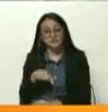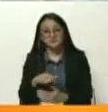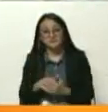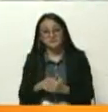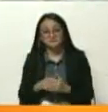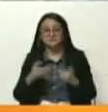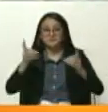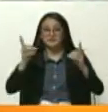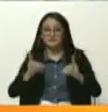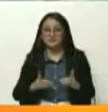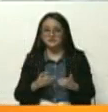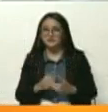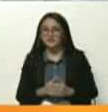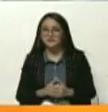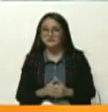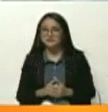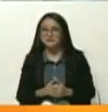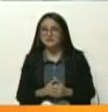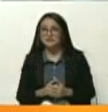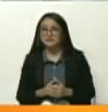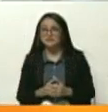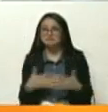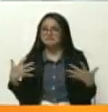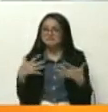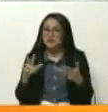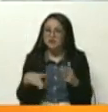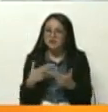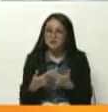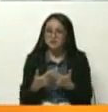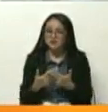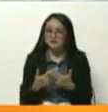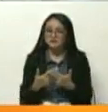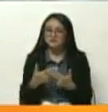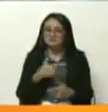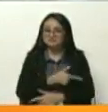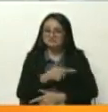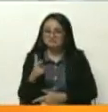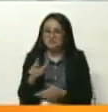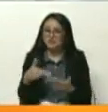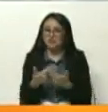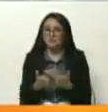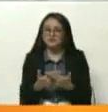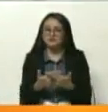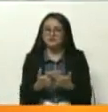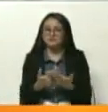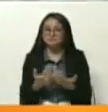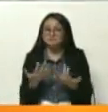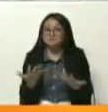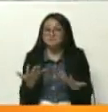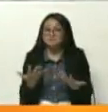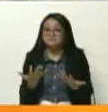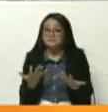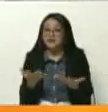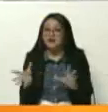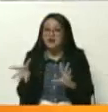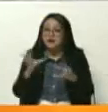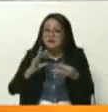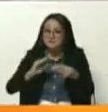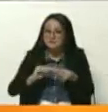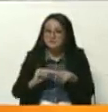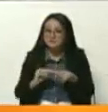la decisión de evitar confrontaciones armadas que posibiliten no solamente una